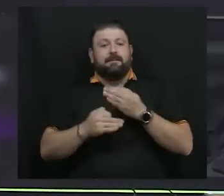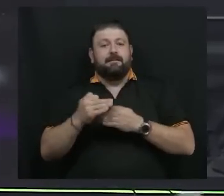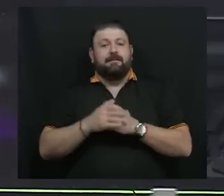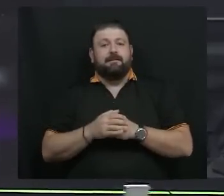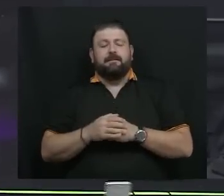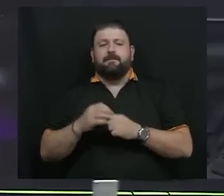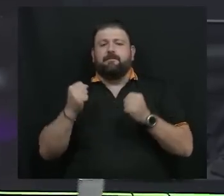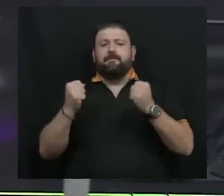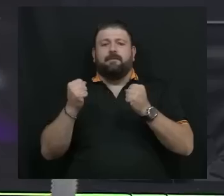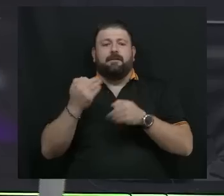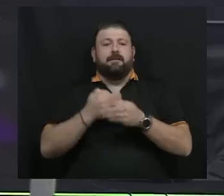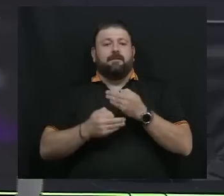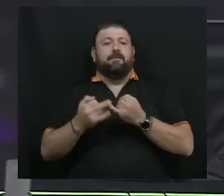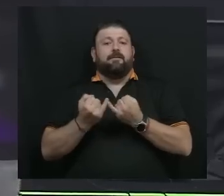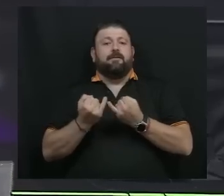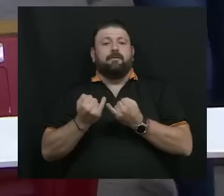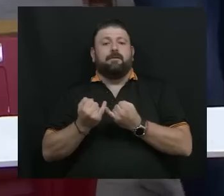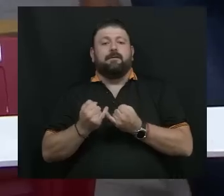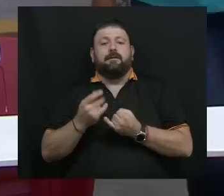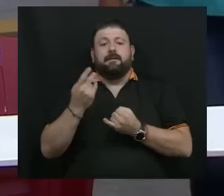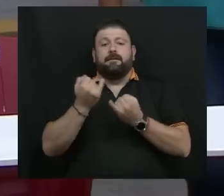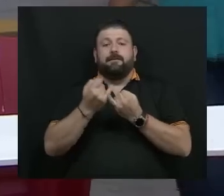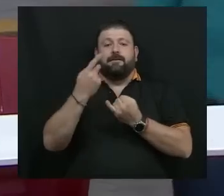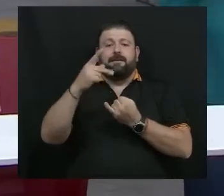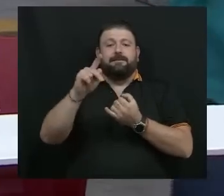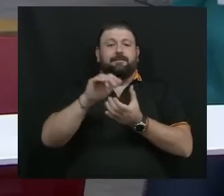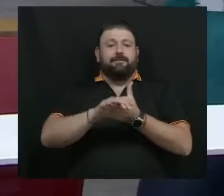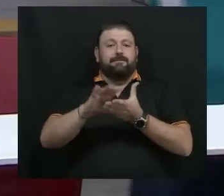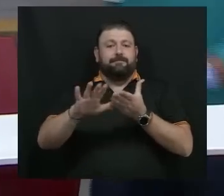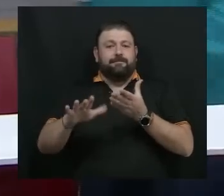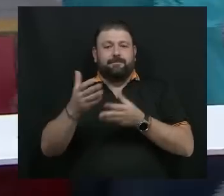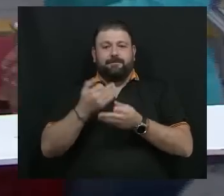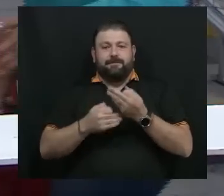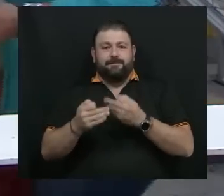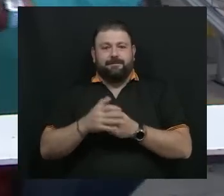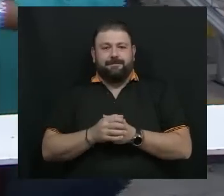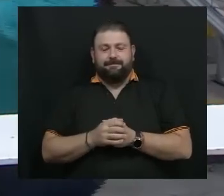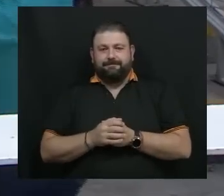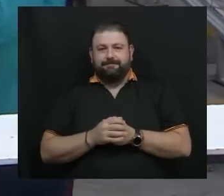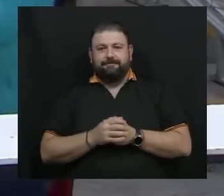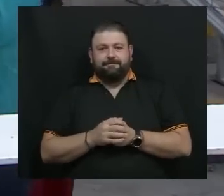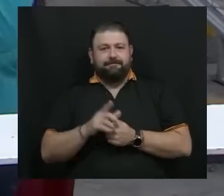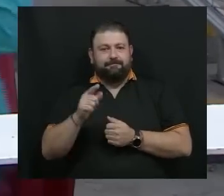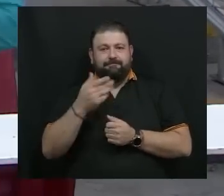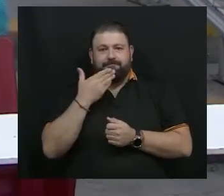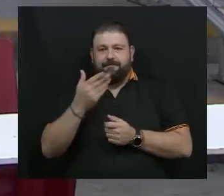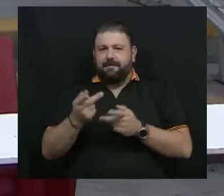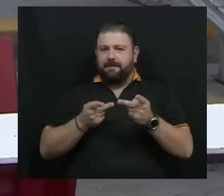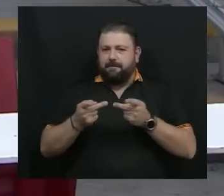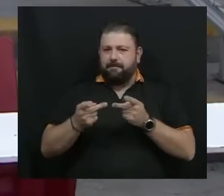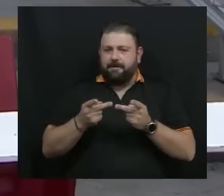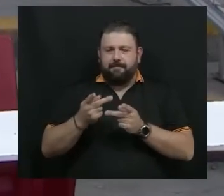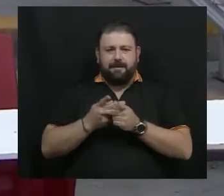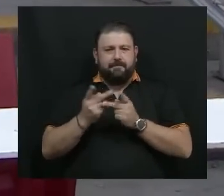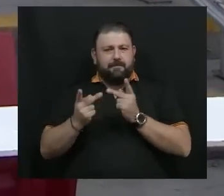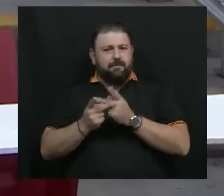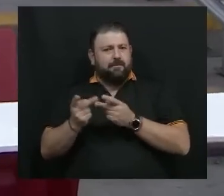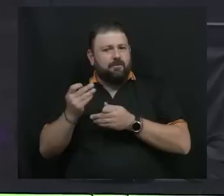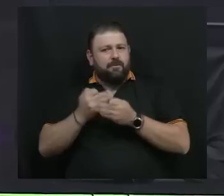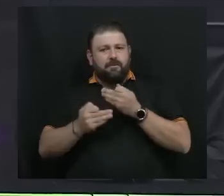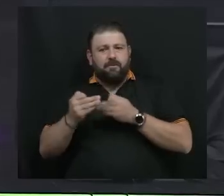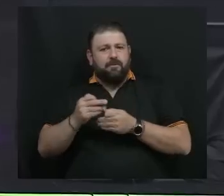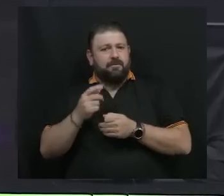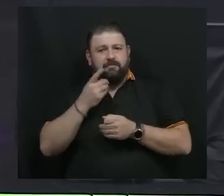muy fuerte. Para la esposa. Y para la esposa. Felicidades, Mariela. Oye, vas a llegar, vas a preparar tu producto, 6 sobres de Magnus y a